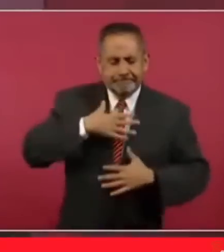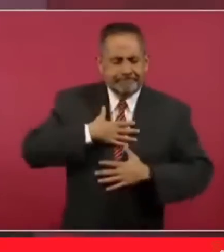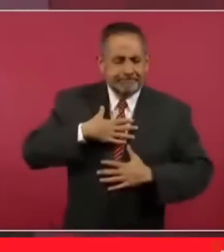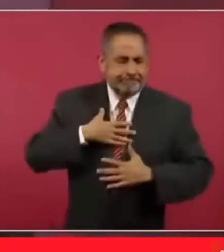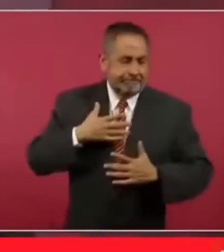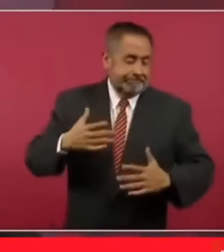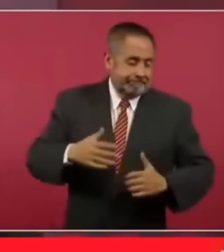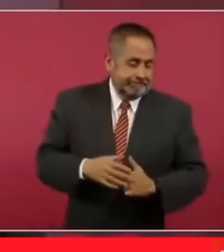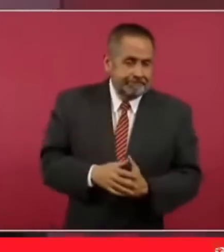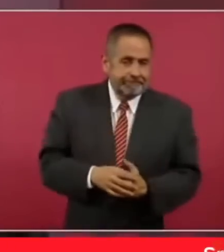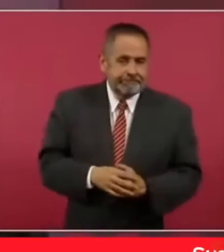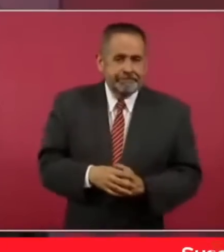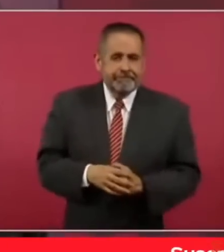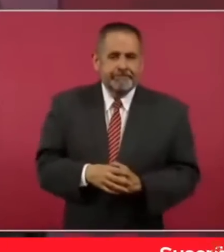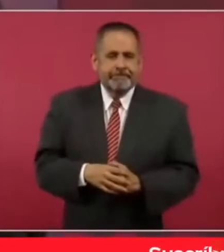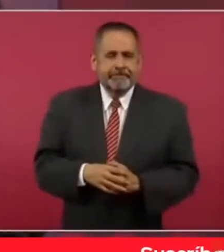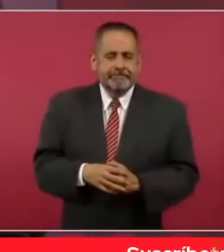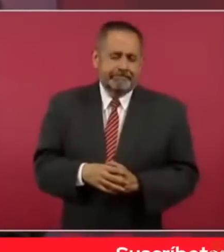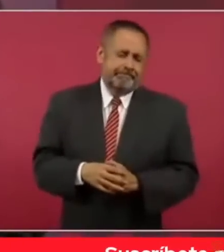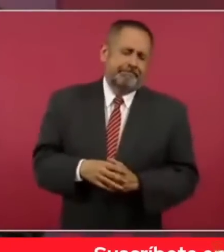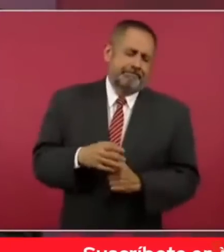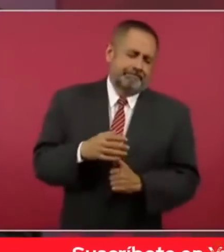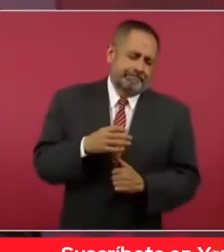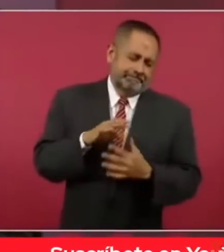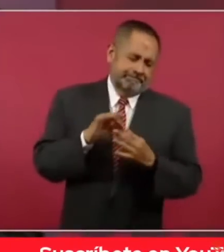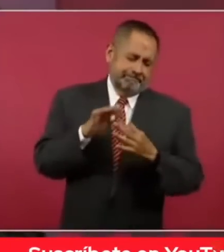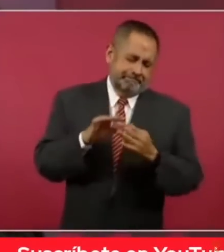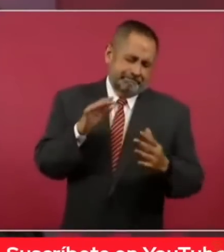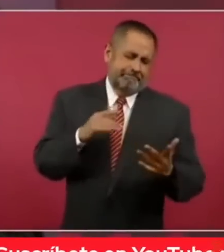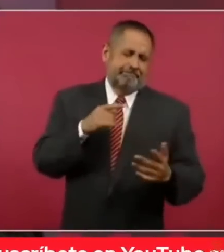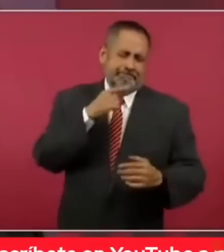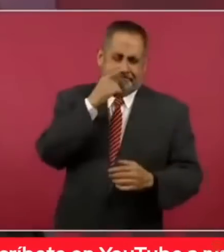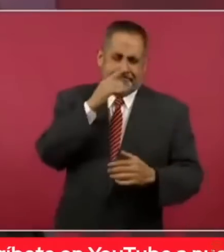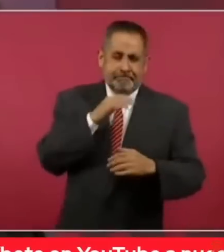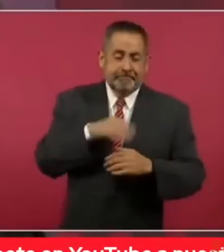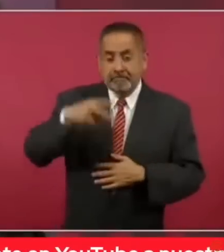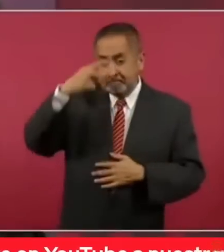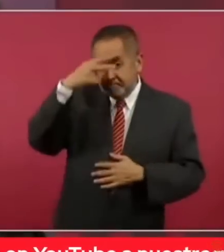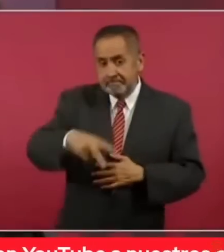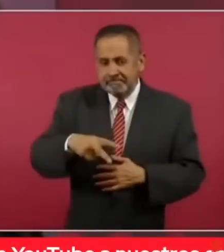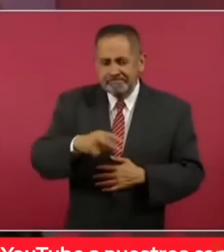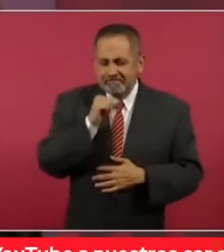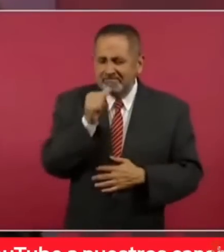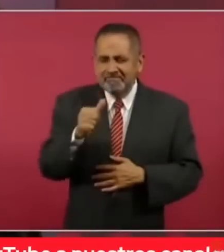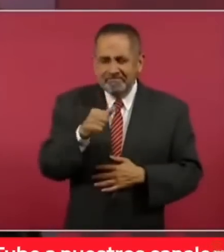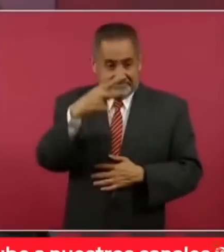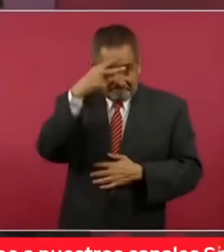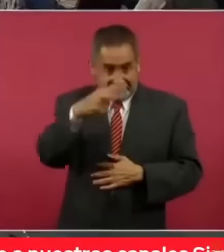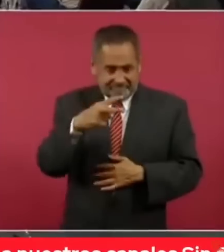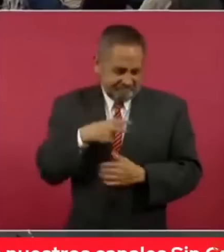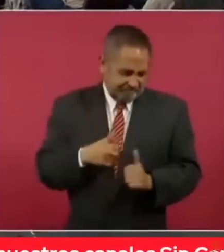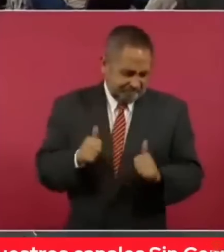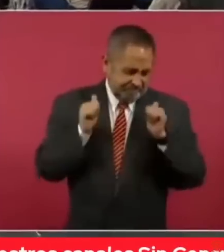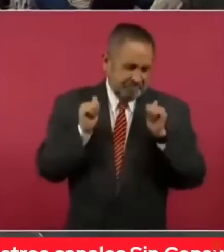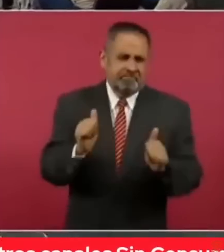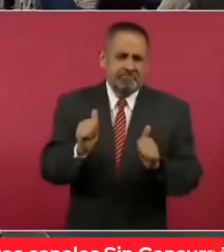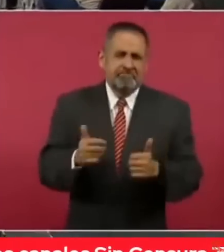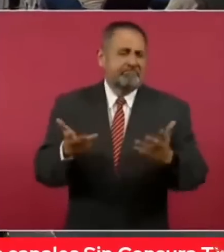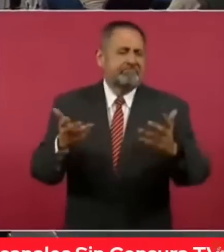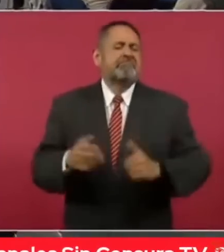voy a tirar aceite, menos en México. Entonces, por eso